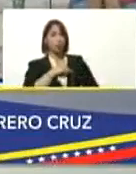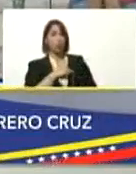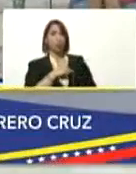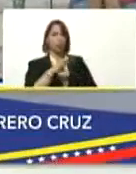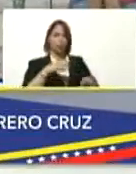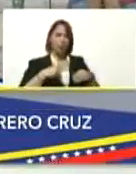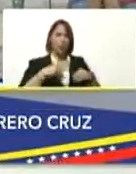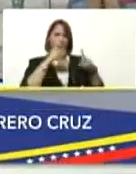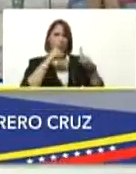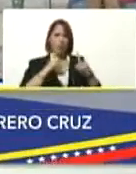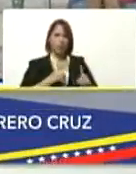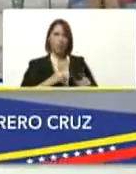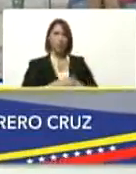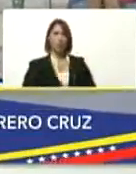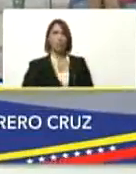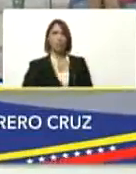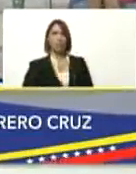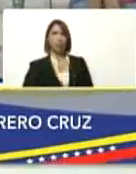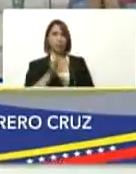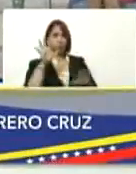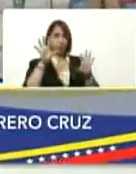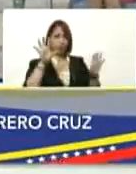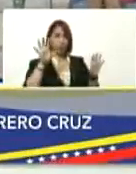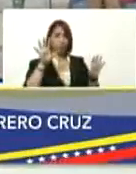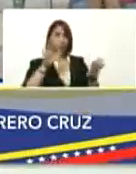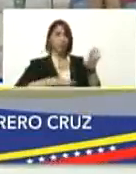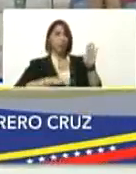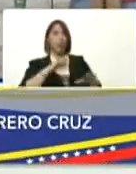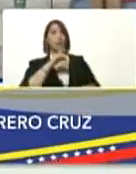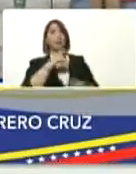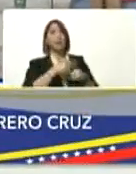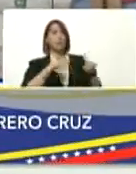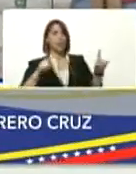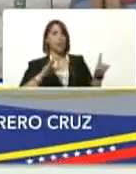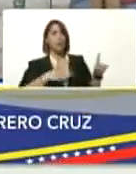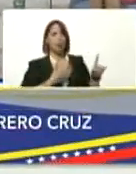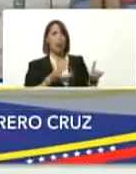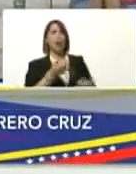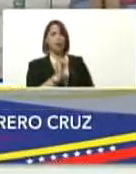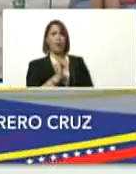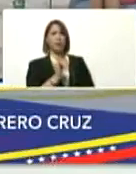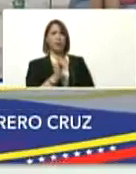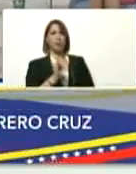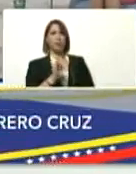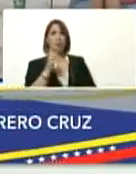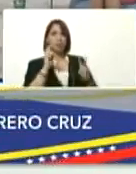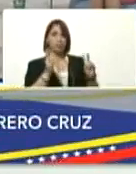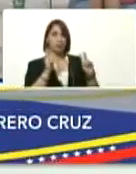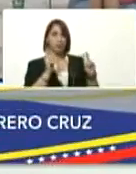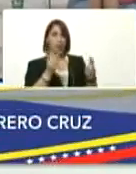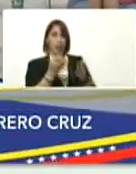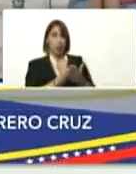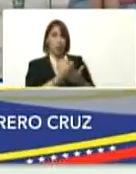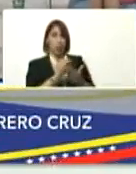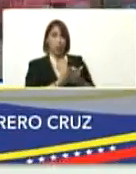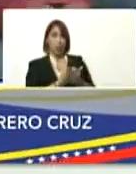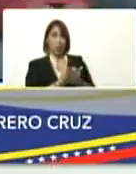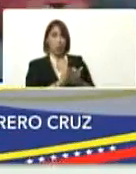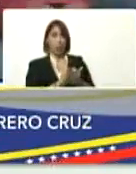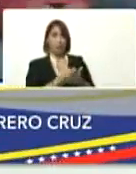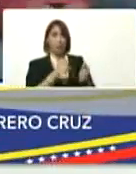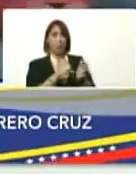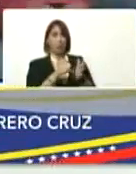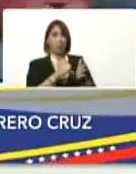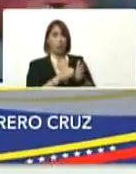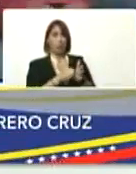tomando decisiones. Ambos países, aún con las diferencias que pueden existir en materia económica, donde ha sido